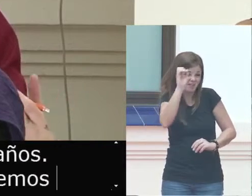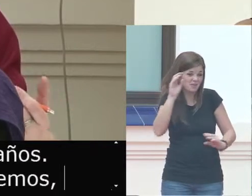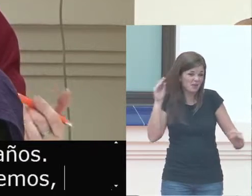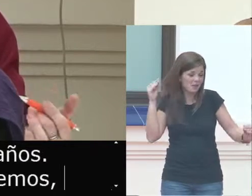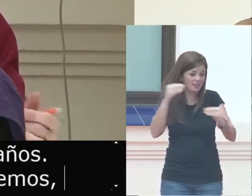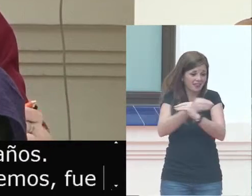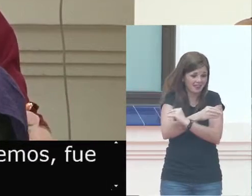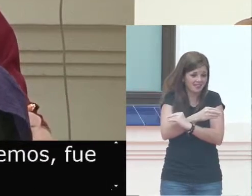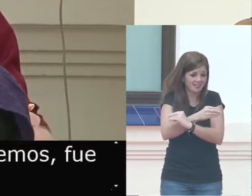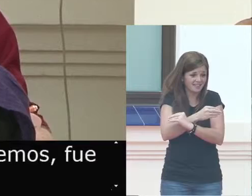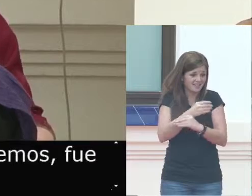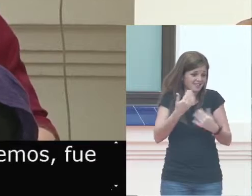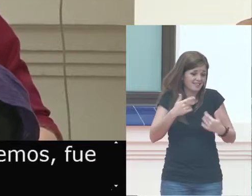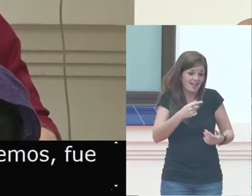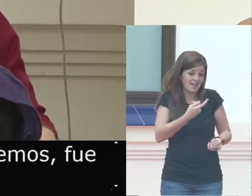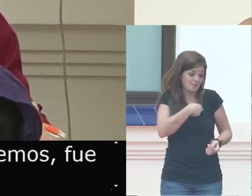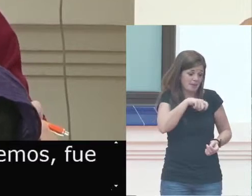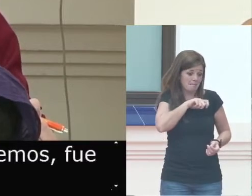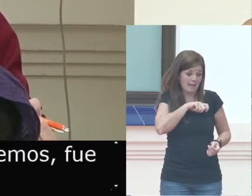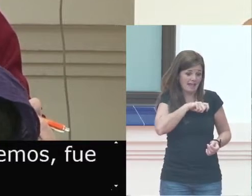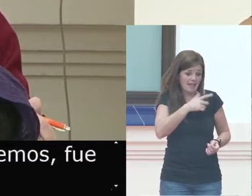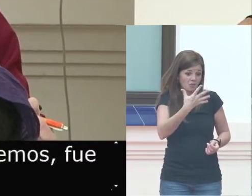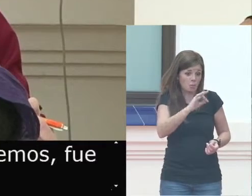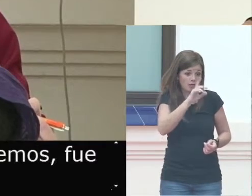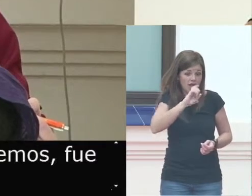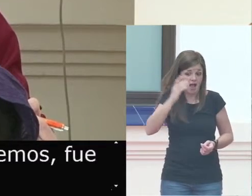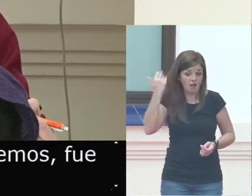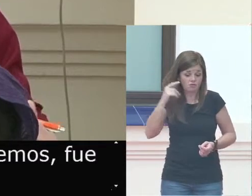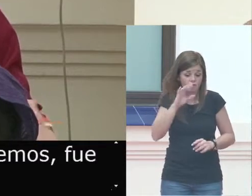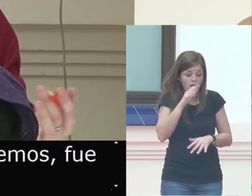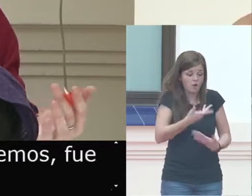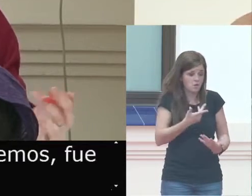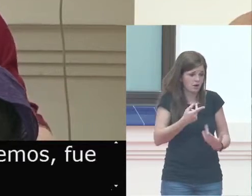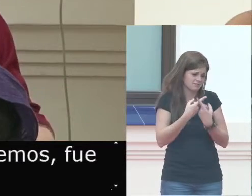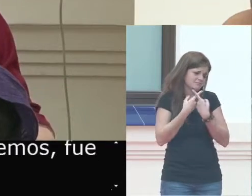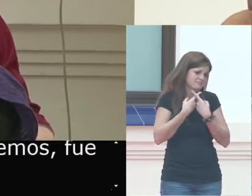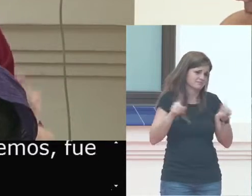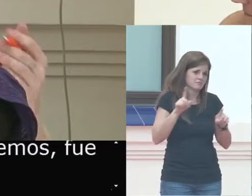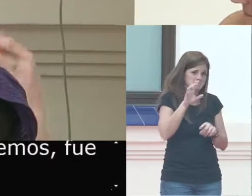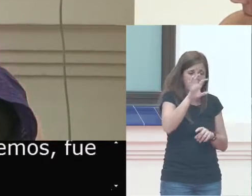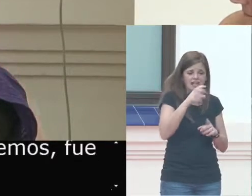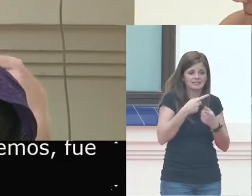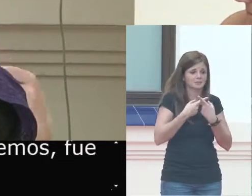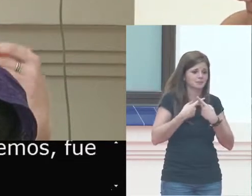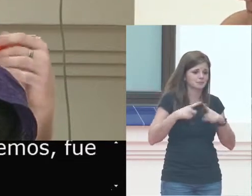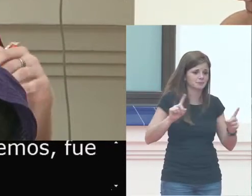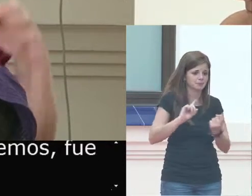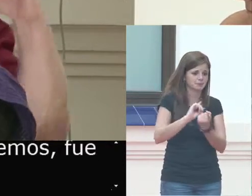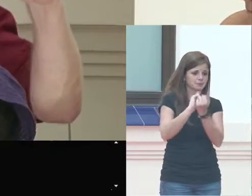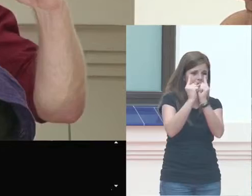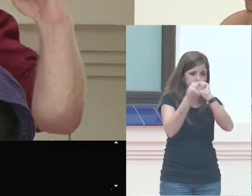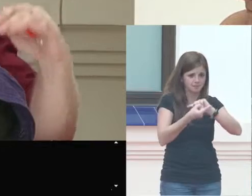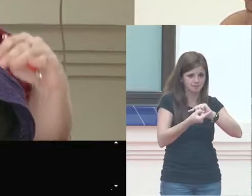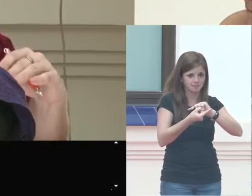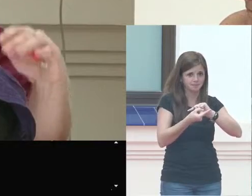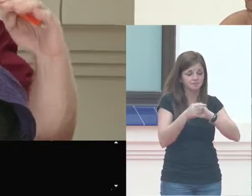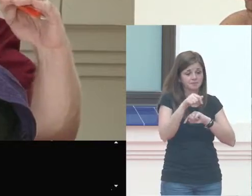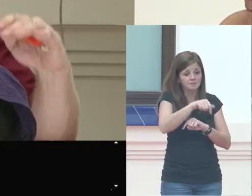país distinto y muy distinto. Así